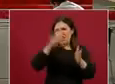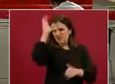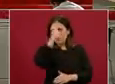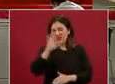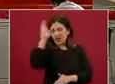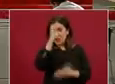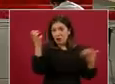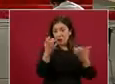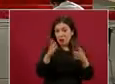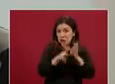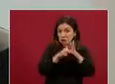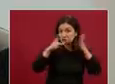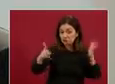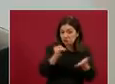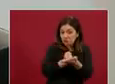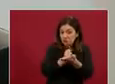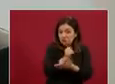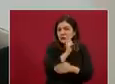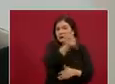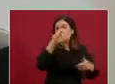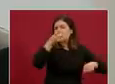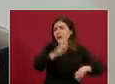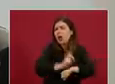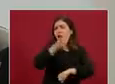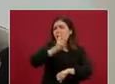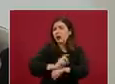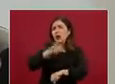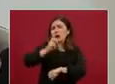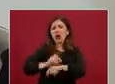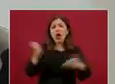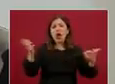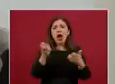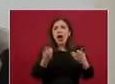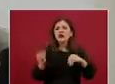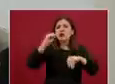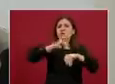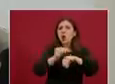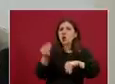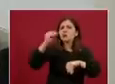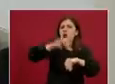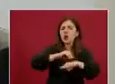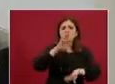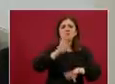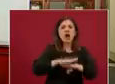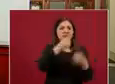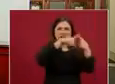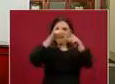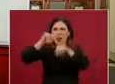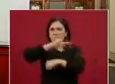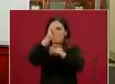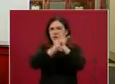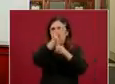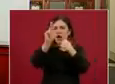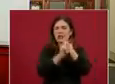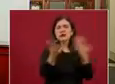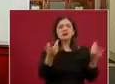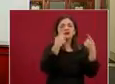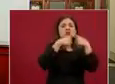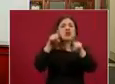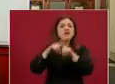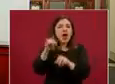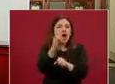científico que todos los días prácticamente está subiendo desde los diferentes países del mundo las